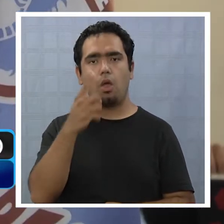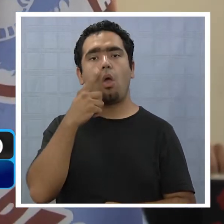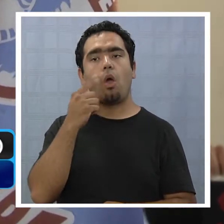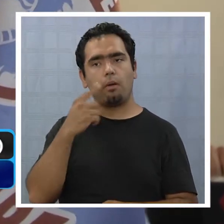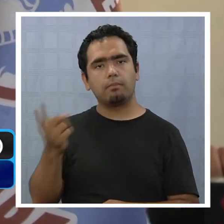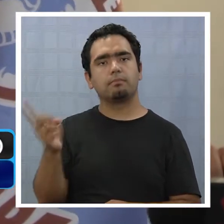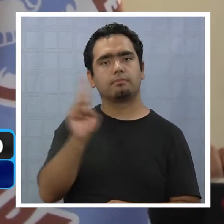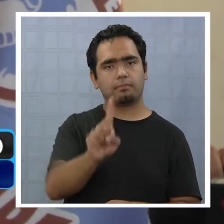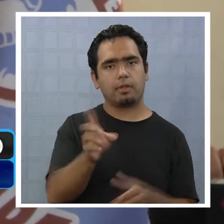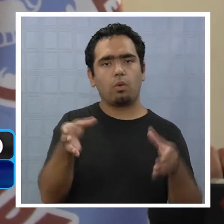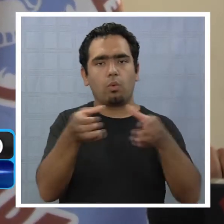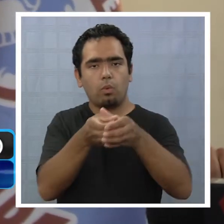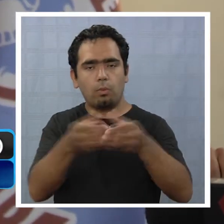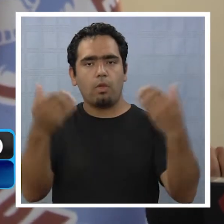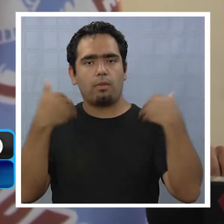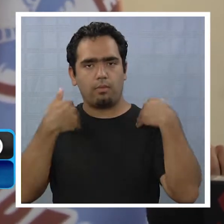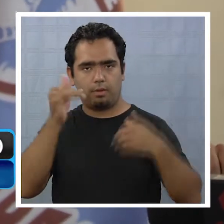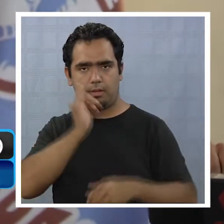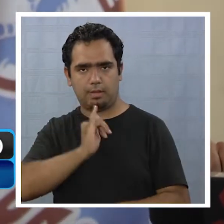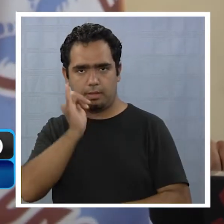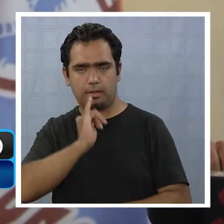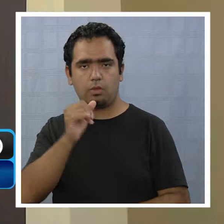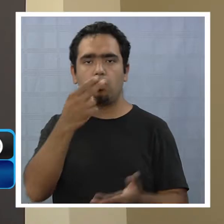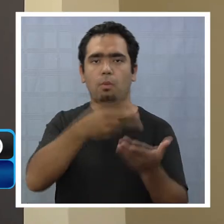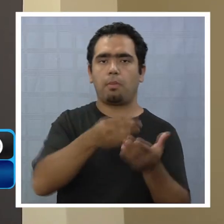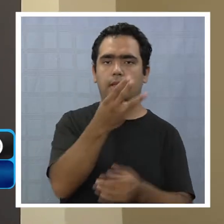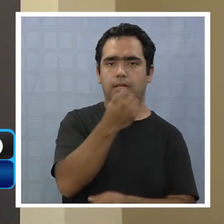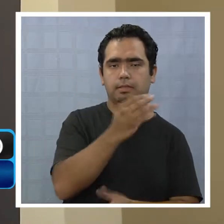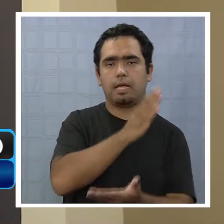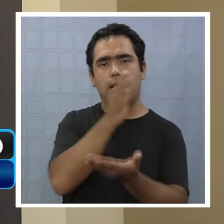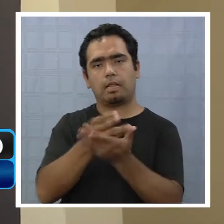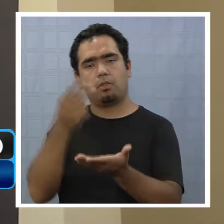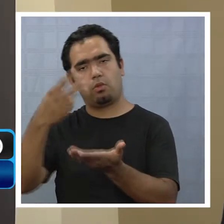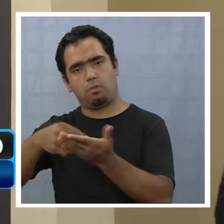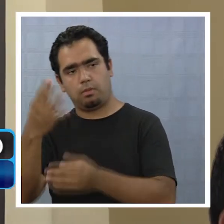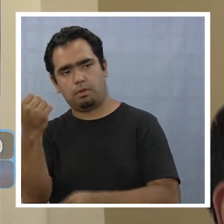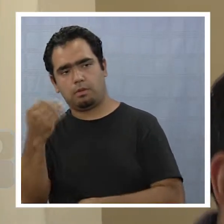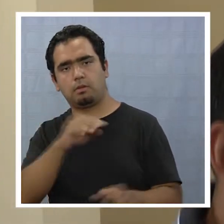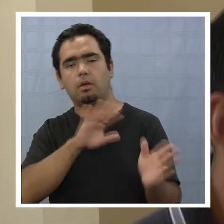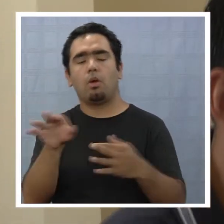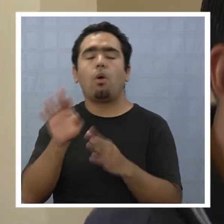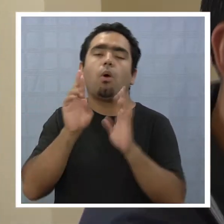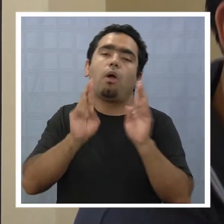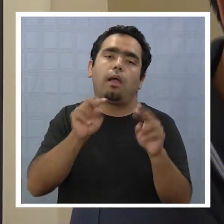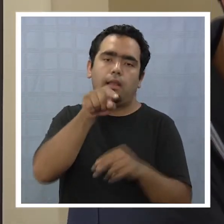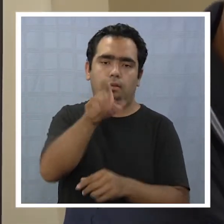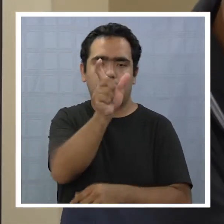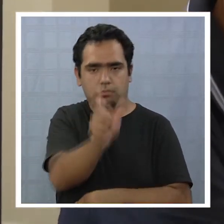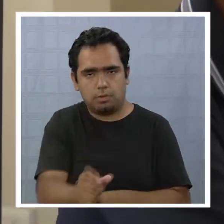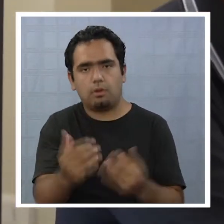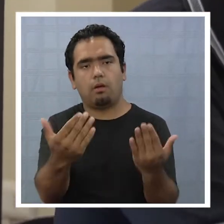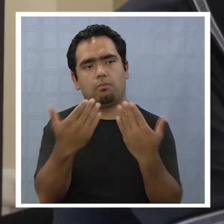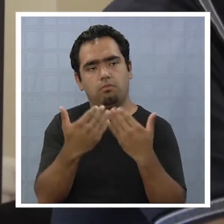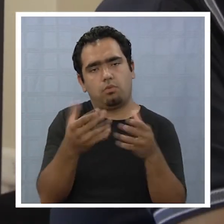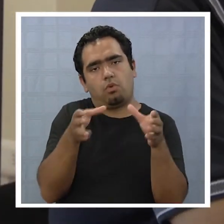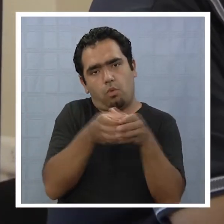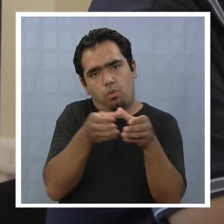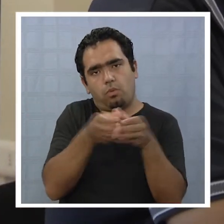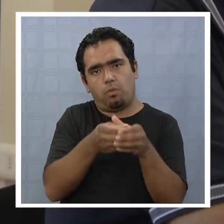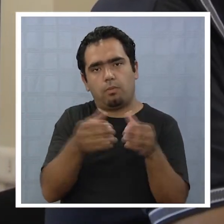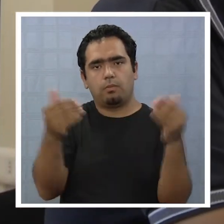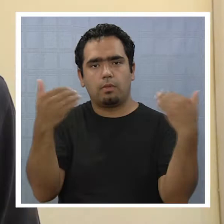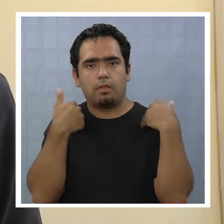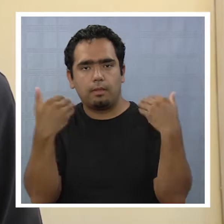refuerzo del CDI con miras al torneo de clausura 2013-2014. Así que esperamos que sea un tremendo aporte para el equipo,